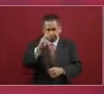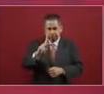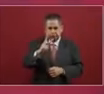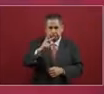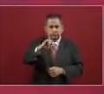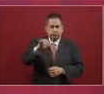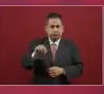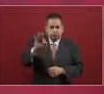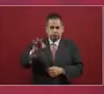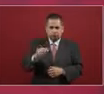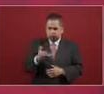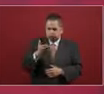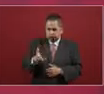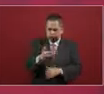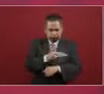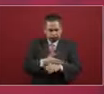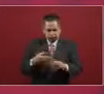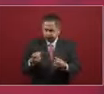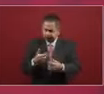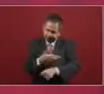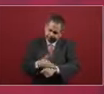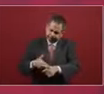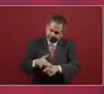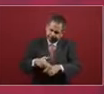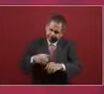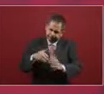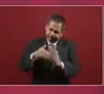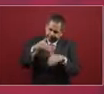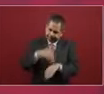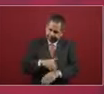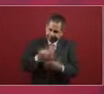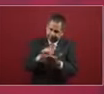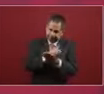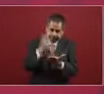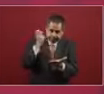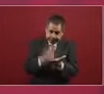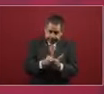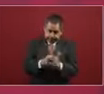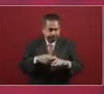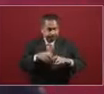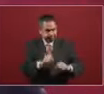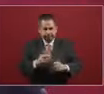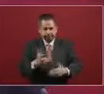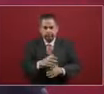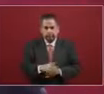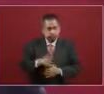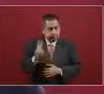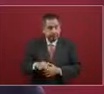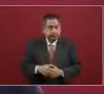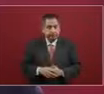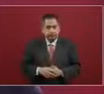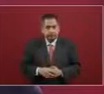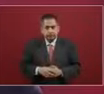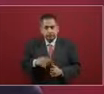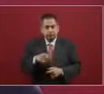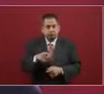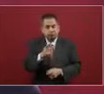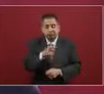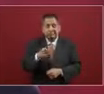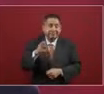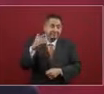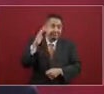Judicial que actúe de conformidad con la ley, porque fue de las injusticias